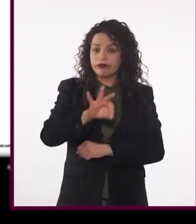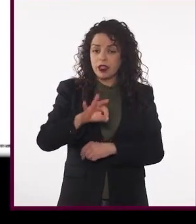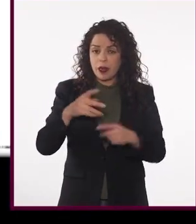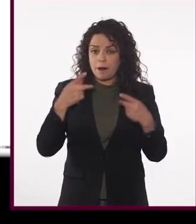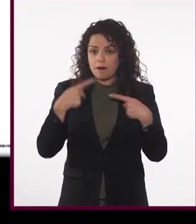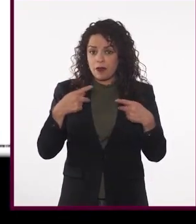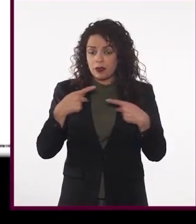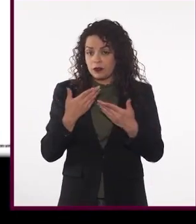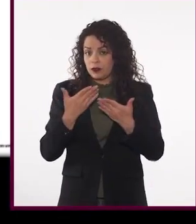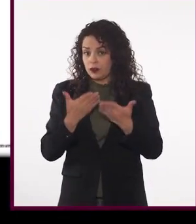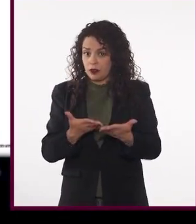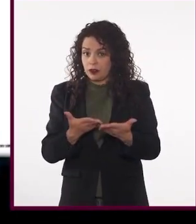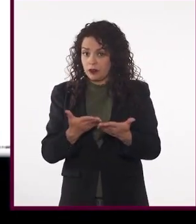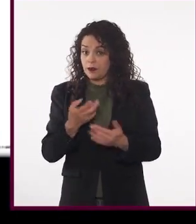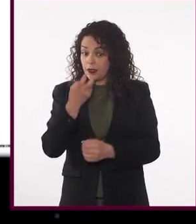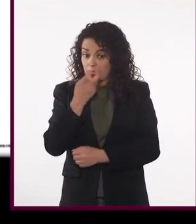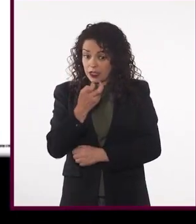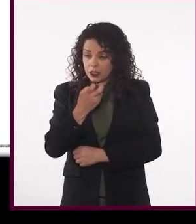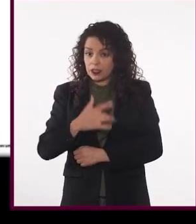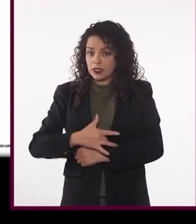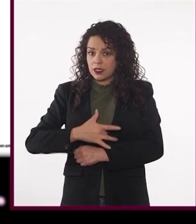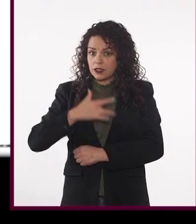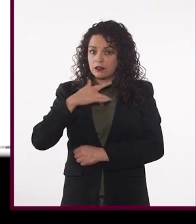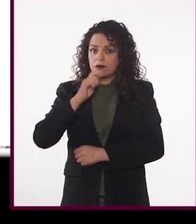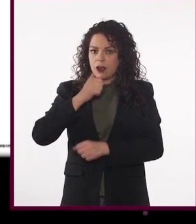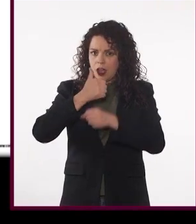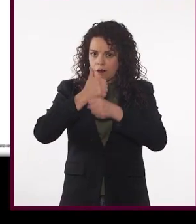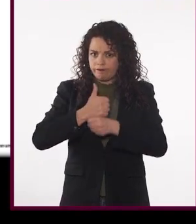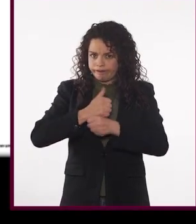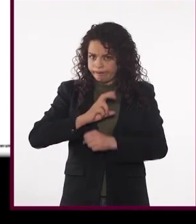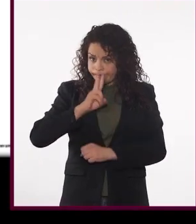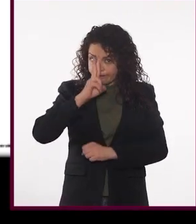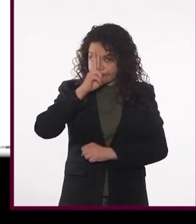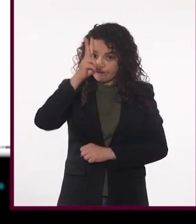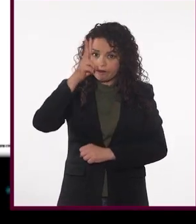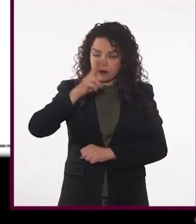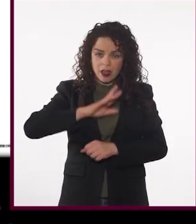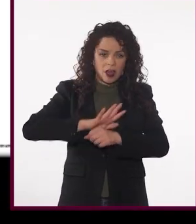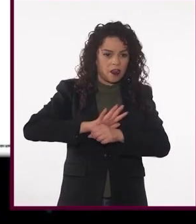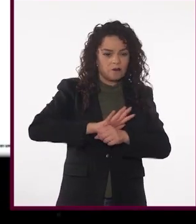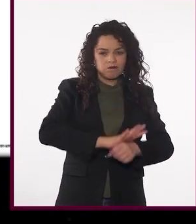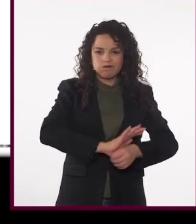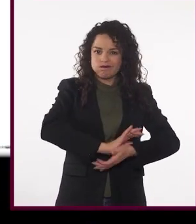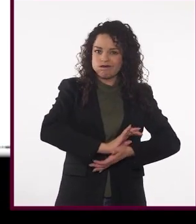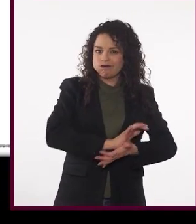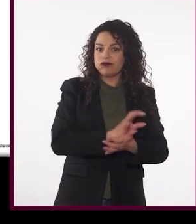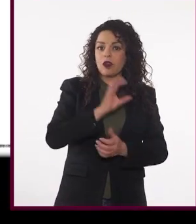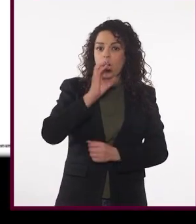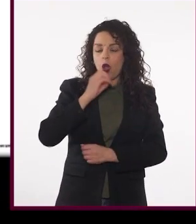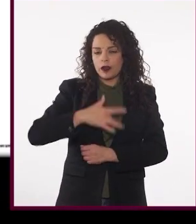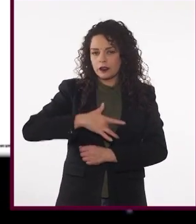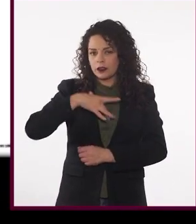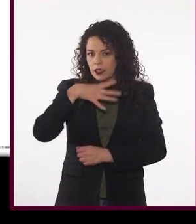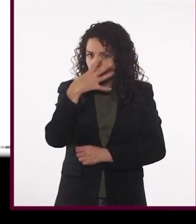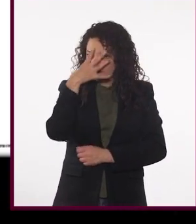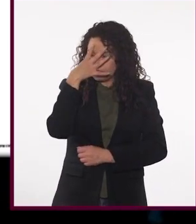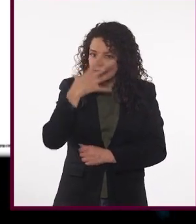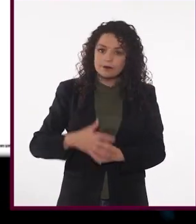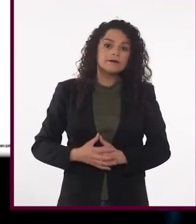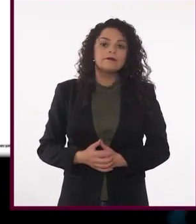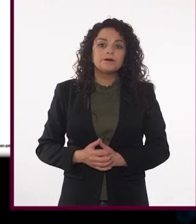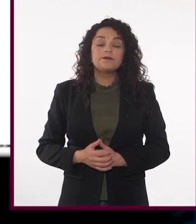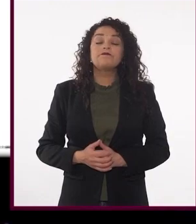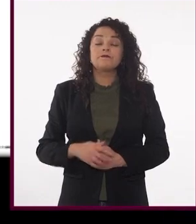para la persona involucrada y que haga que esa persona sea lastimada, amenazada, humillada o avergonzada. Entre